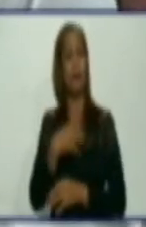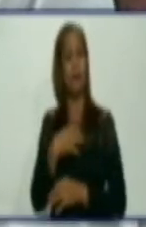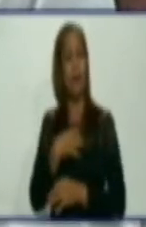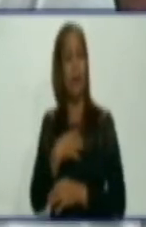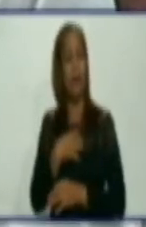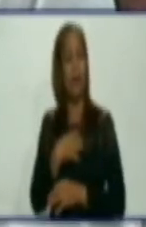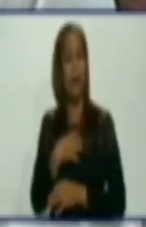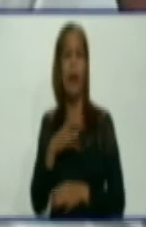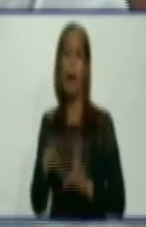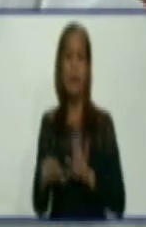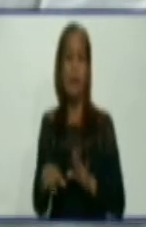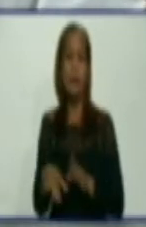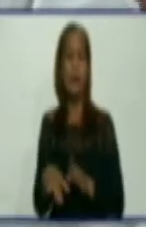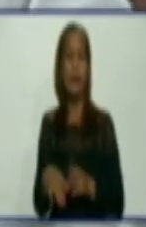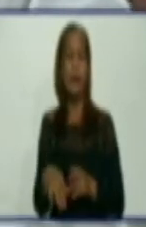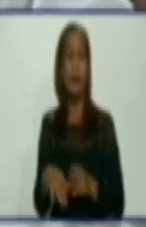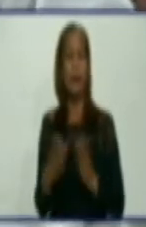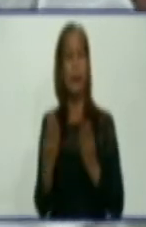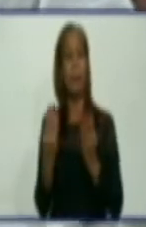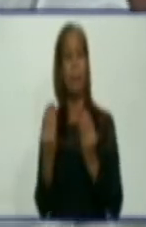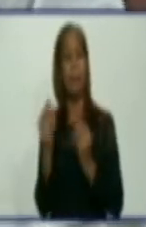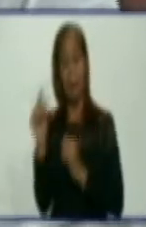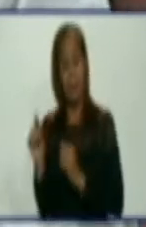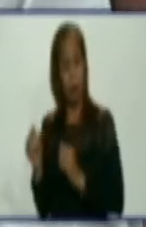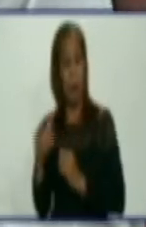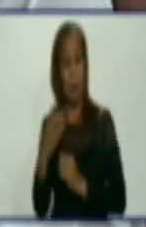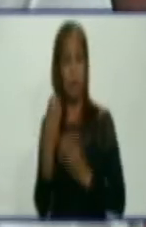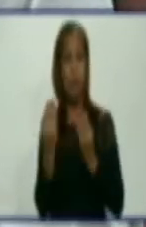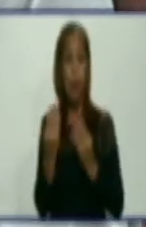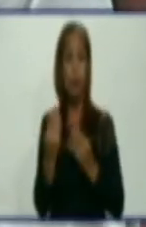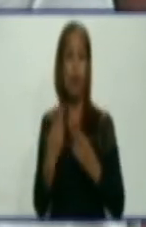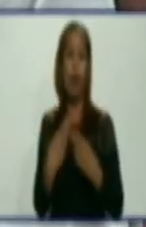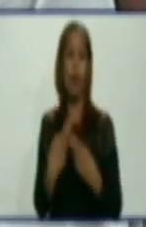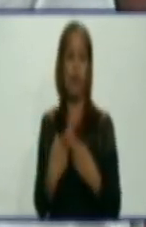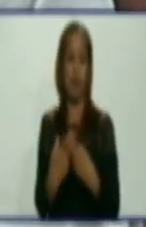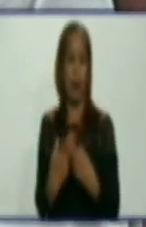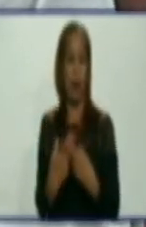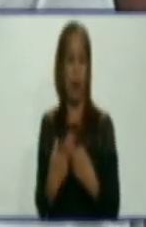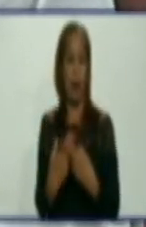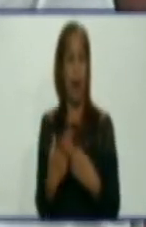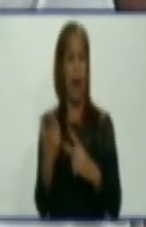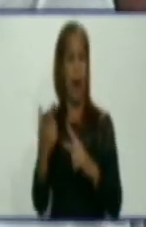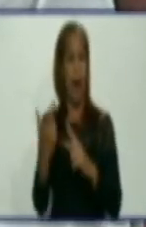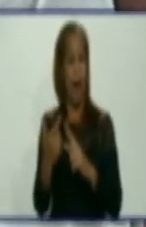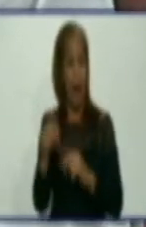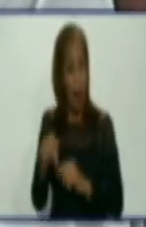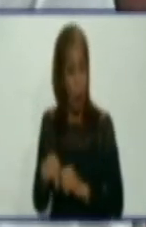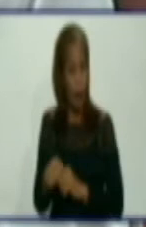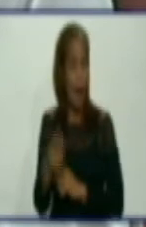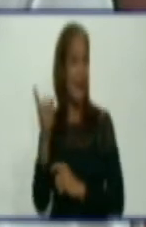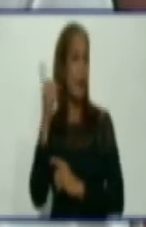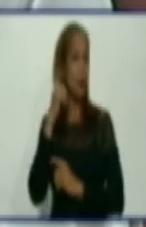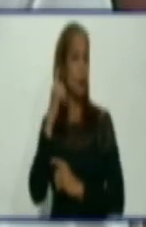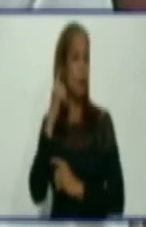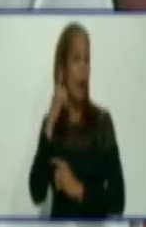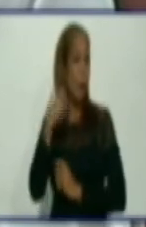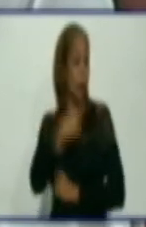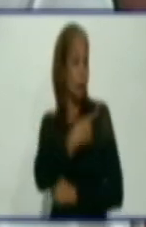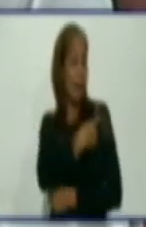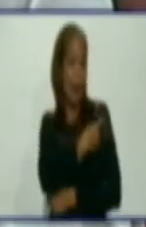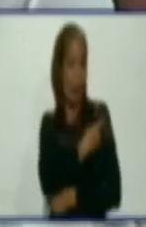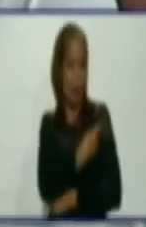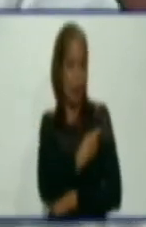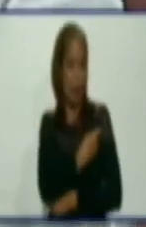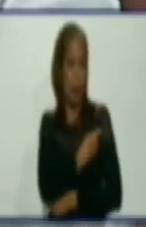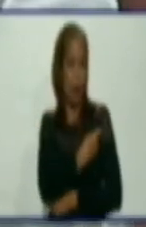confiado. Y las personas ahora están escuchando de la vacuna y yo creo que el exceso de confianza en